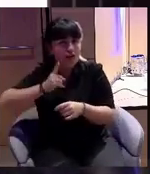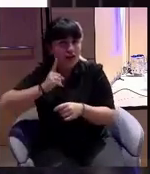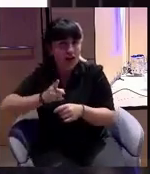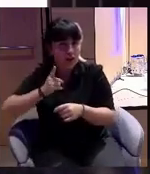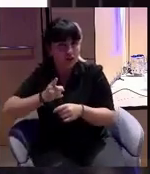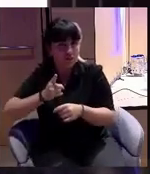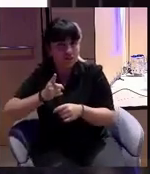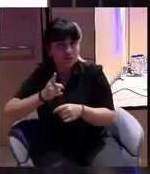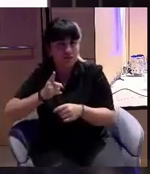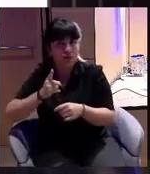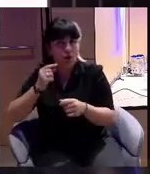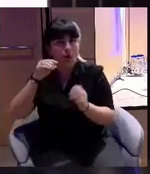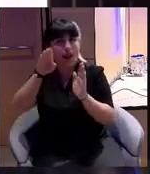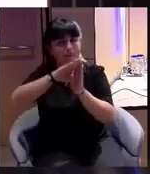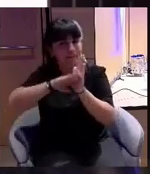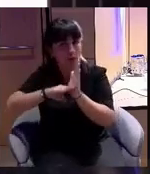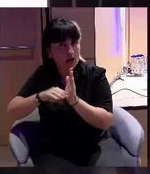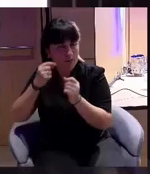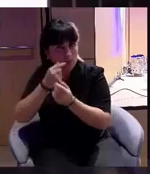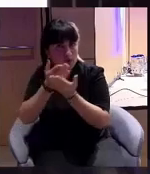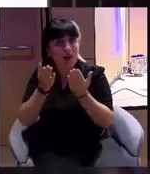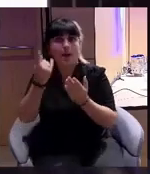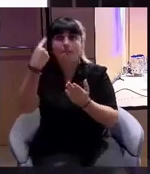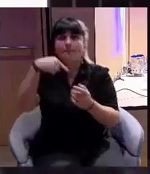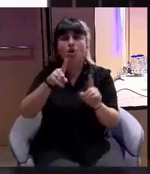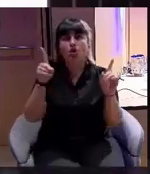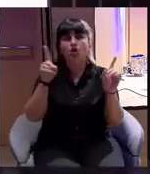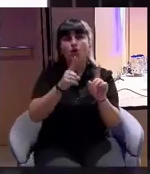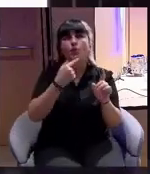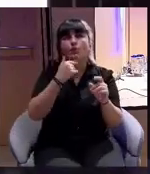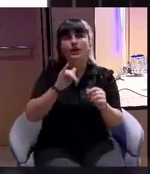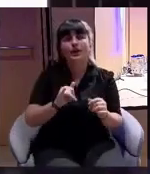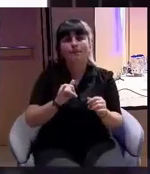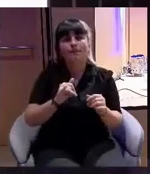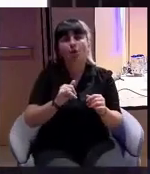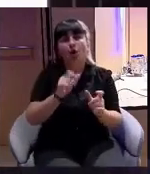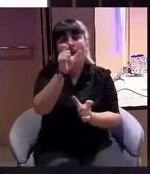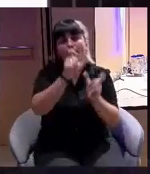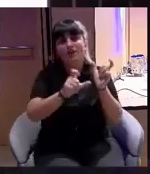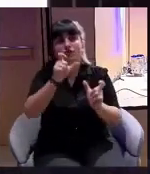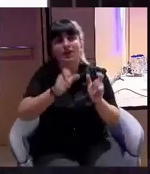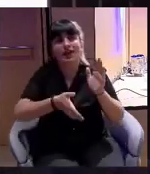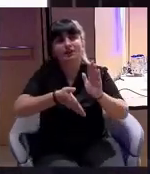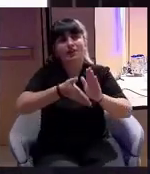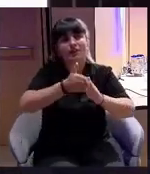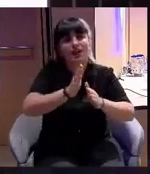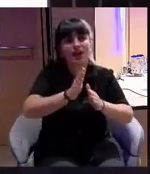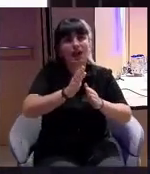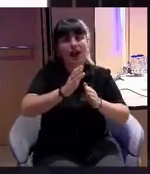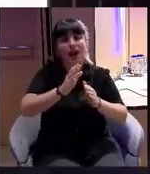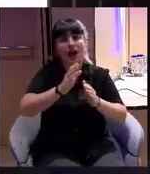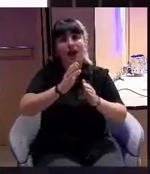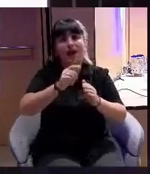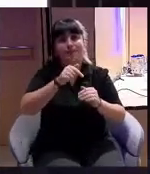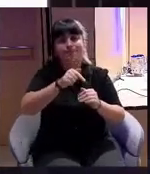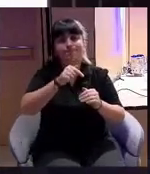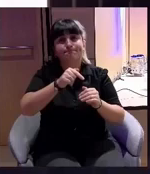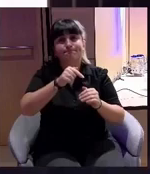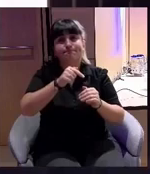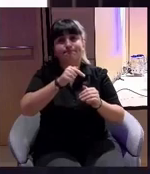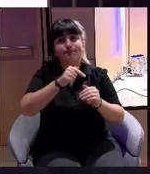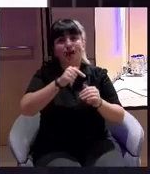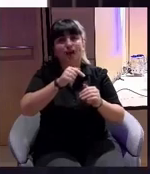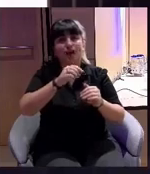candidatos al congreso Entonces cómo se podría hacer después quizás estandarizar esa información de qué Proponen y cruzarlo después quizás con sus